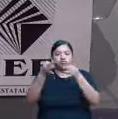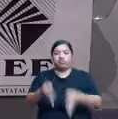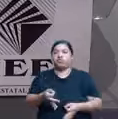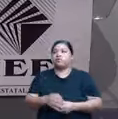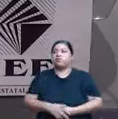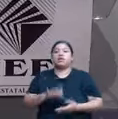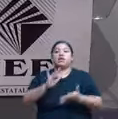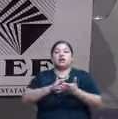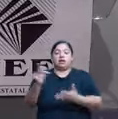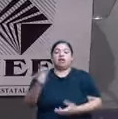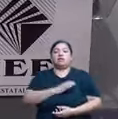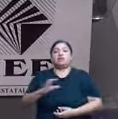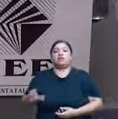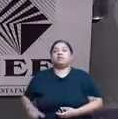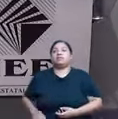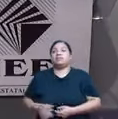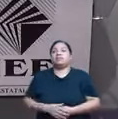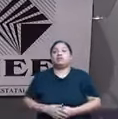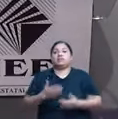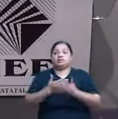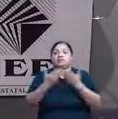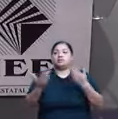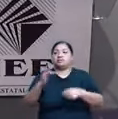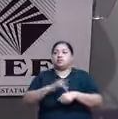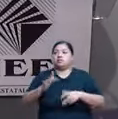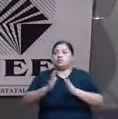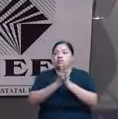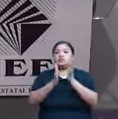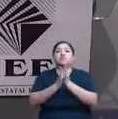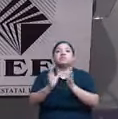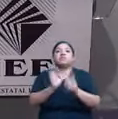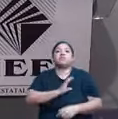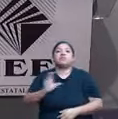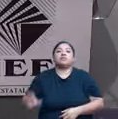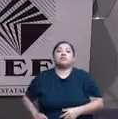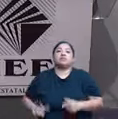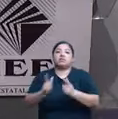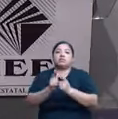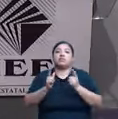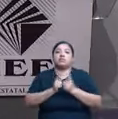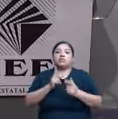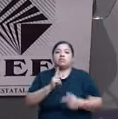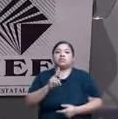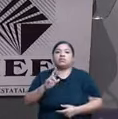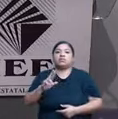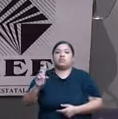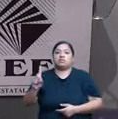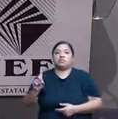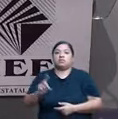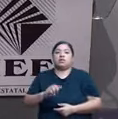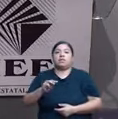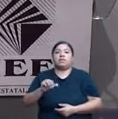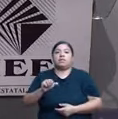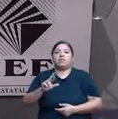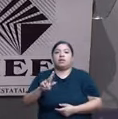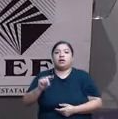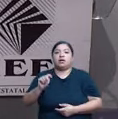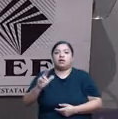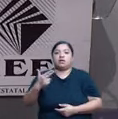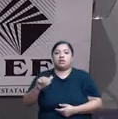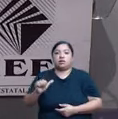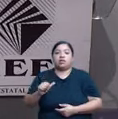Muchísimas gracias, candidato. Ahora corresponde la participación de la candidata del Partido de la Revolución Democrática, Marta Patricia Cipriano